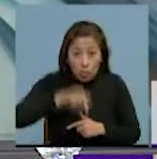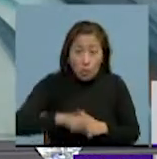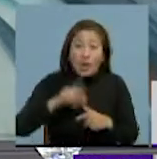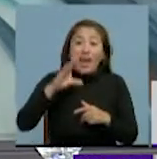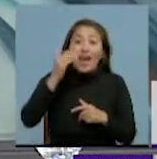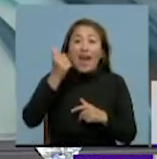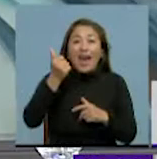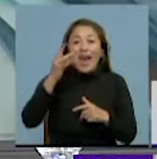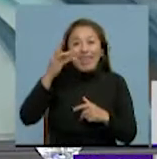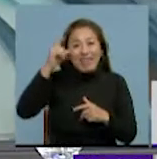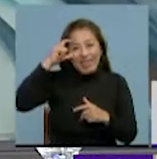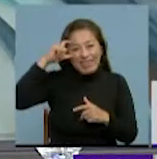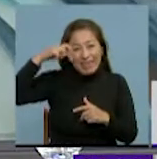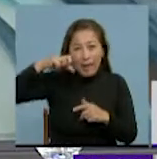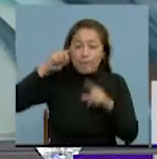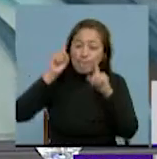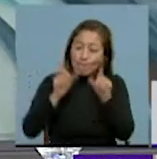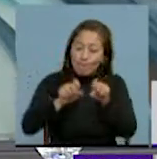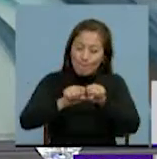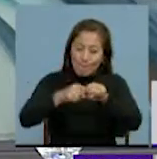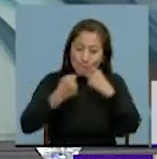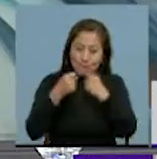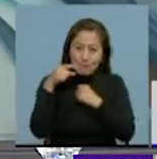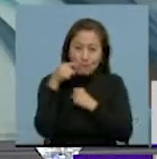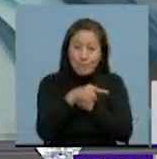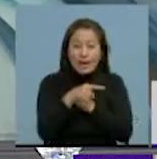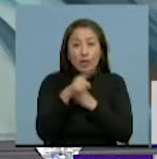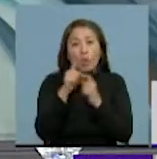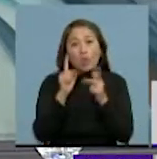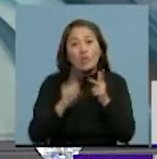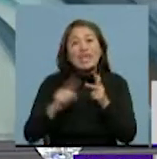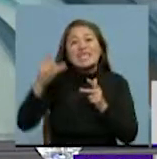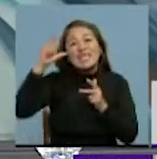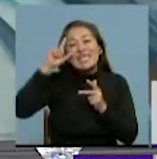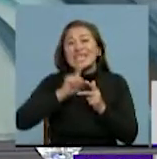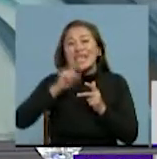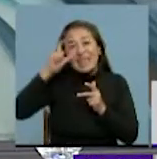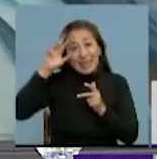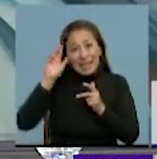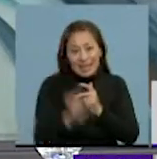ADEP informó que va a adherir a la medida de Cetera, paro para el